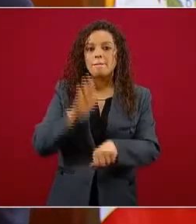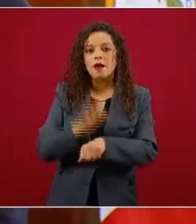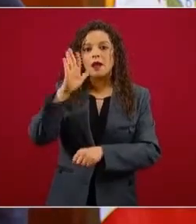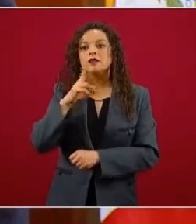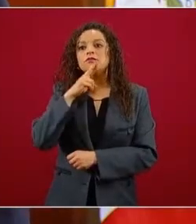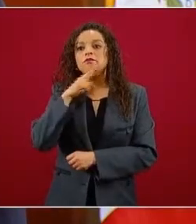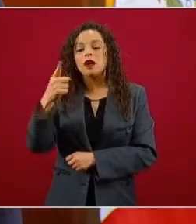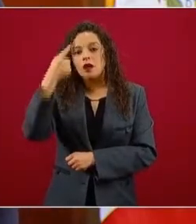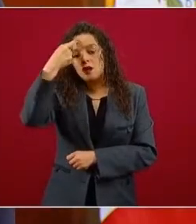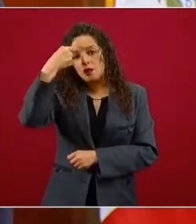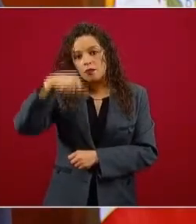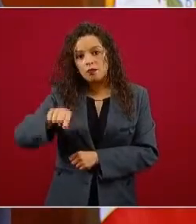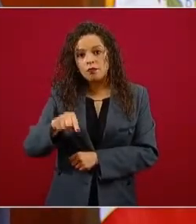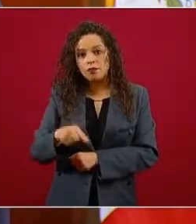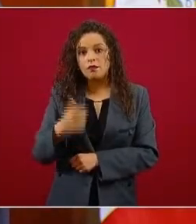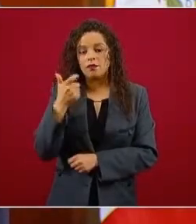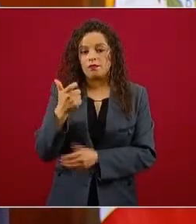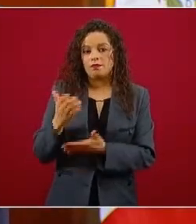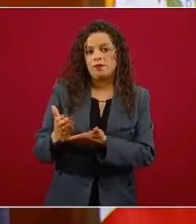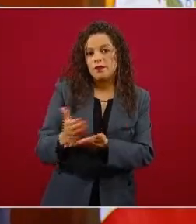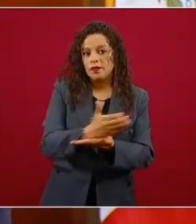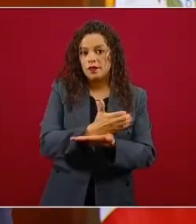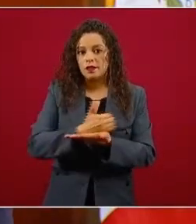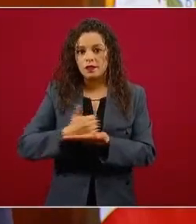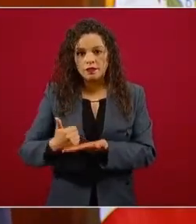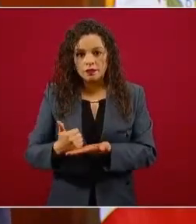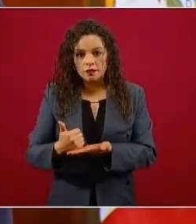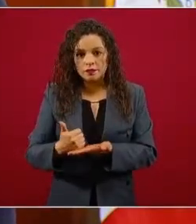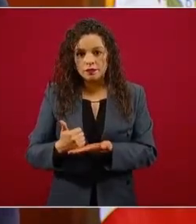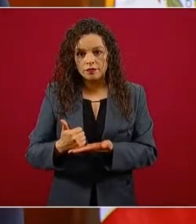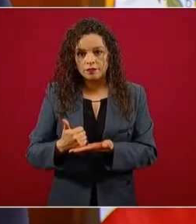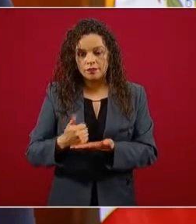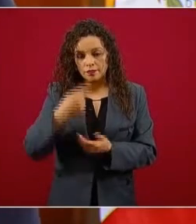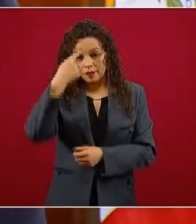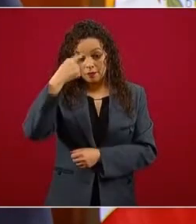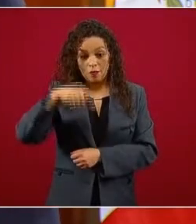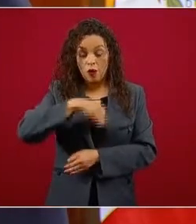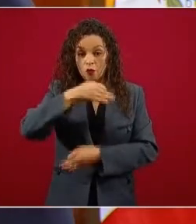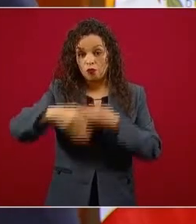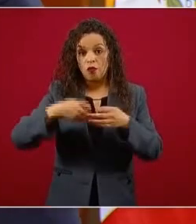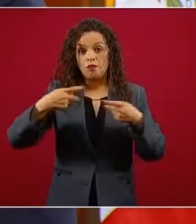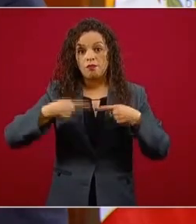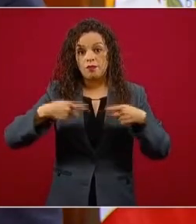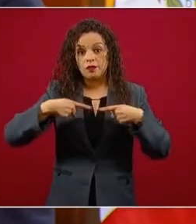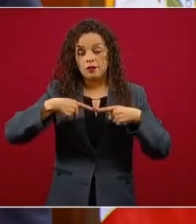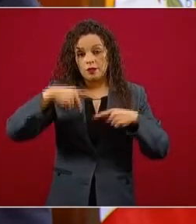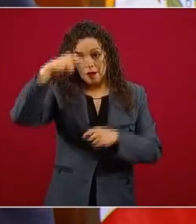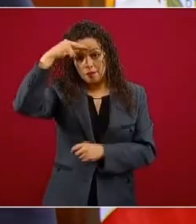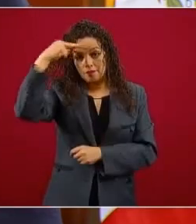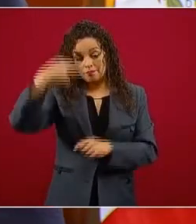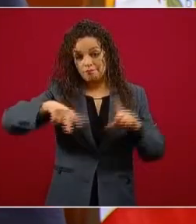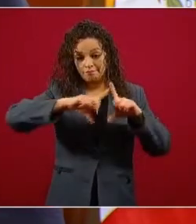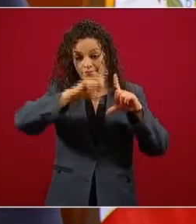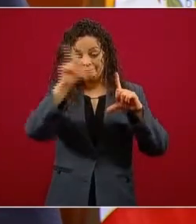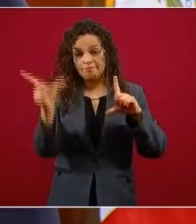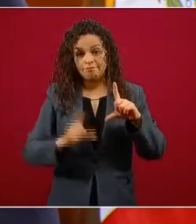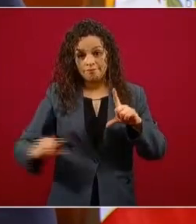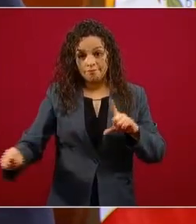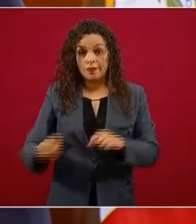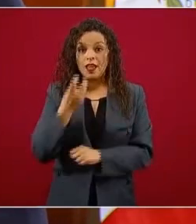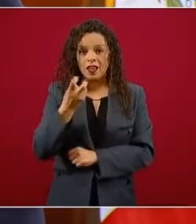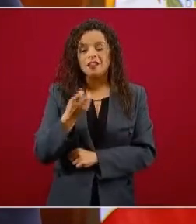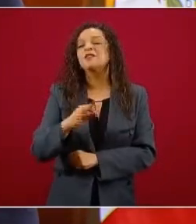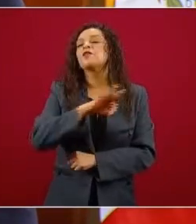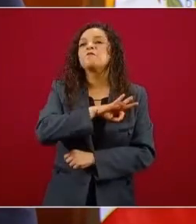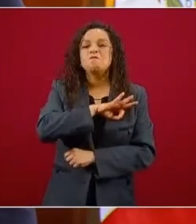poder adquisitivo de los mexicanos y lograr así una